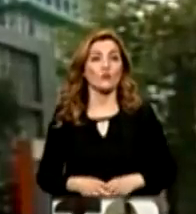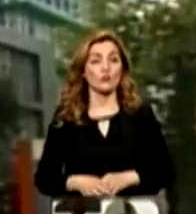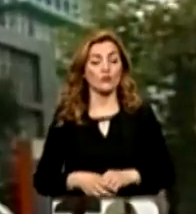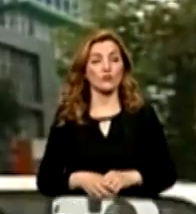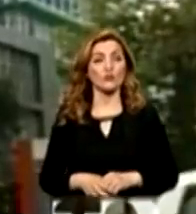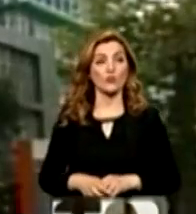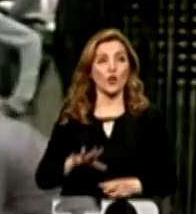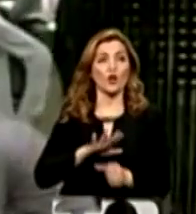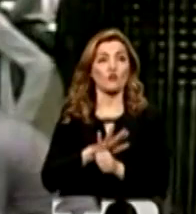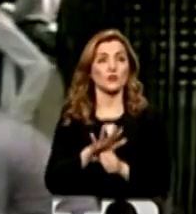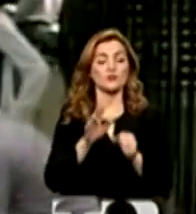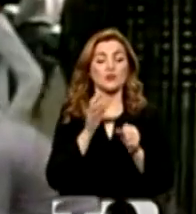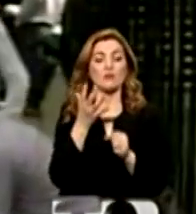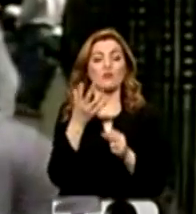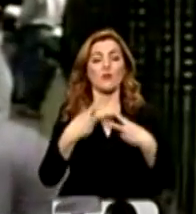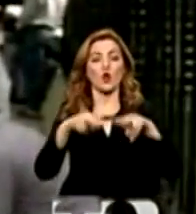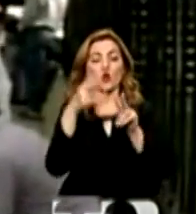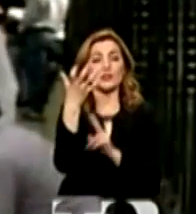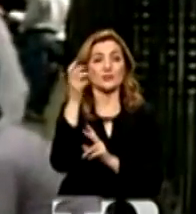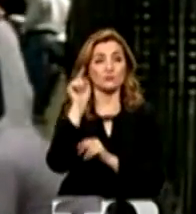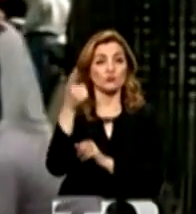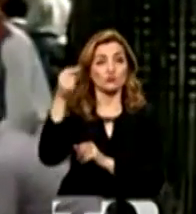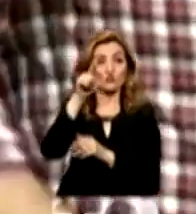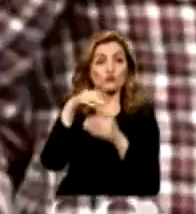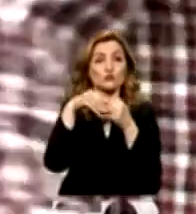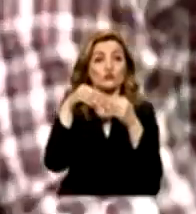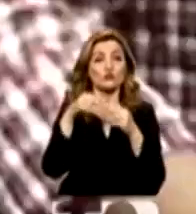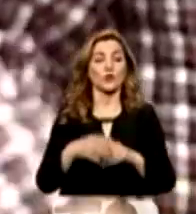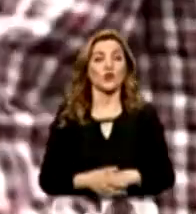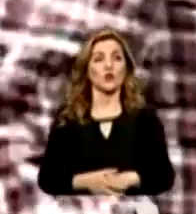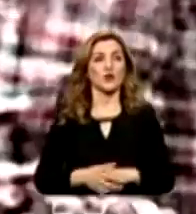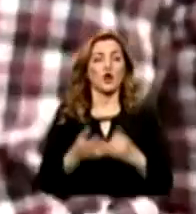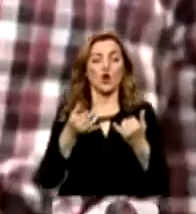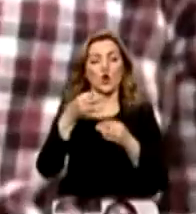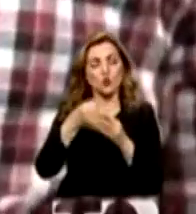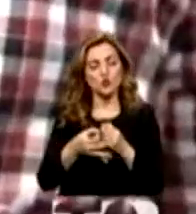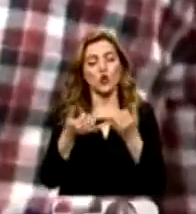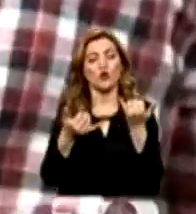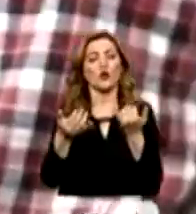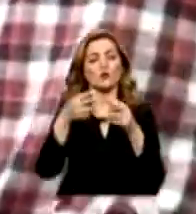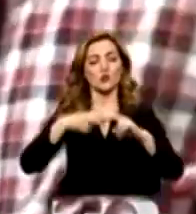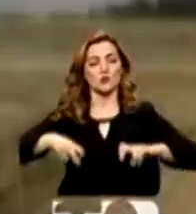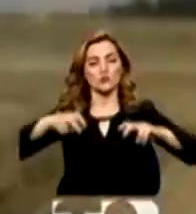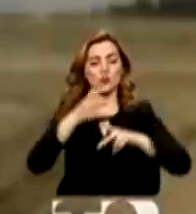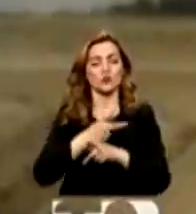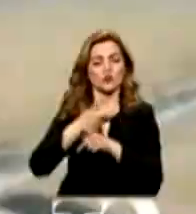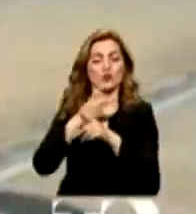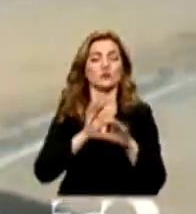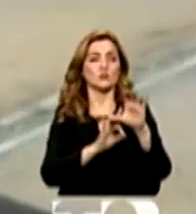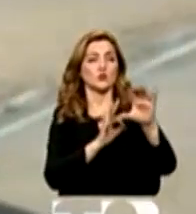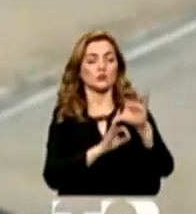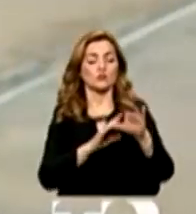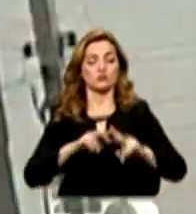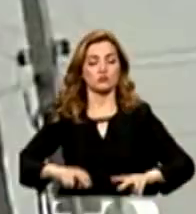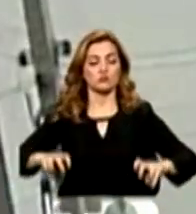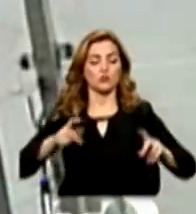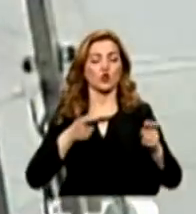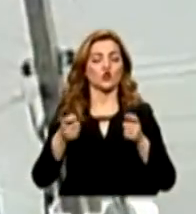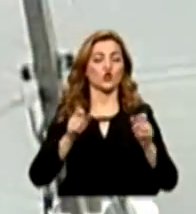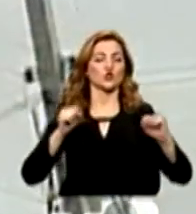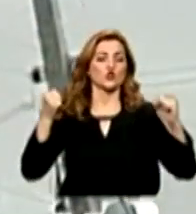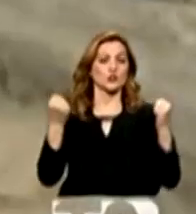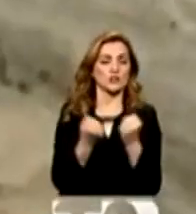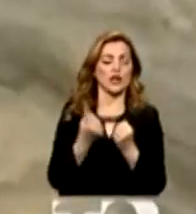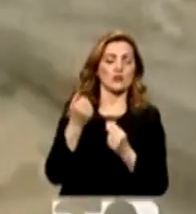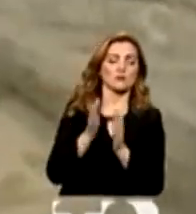la afectación sobrepasa los 15 mil millones de dólares. Y la más reciente, la investigación presentada por el Consejo de Participación Ciudadana y Control Social,